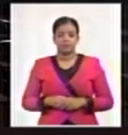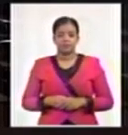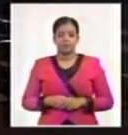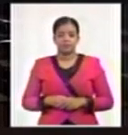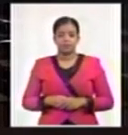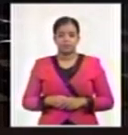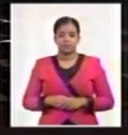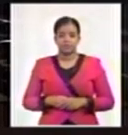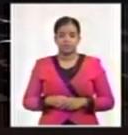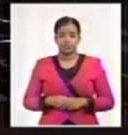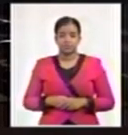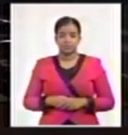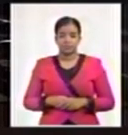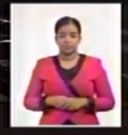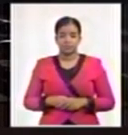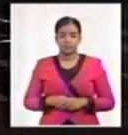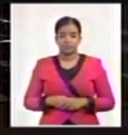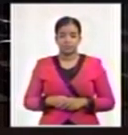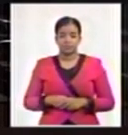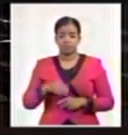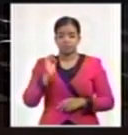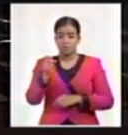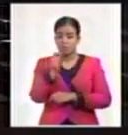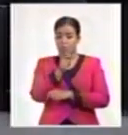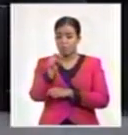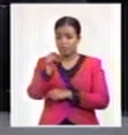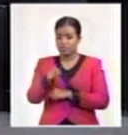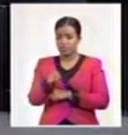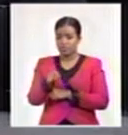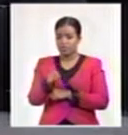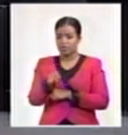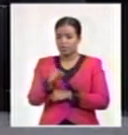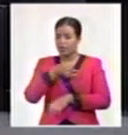a raíz de lo que decía el profesor Juan Sánchez,